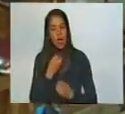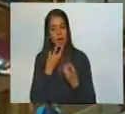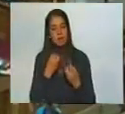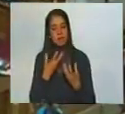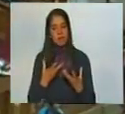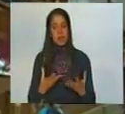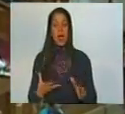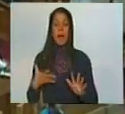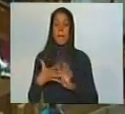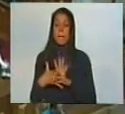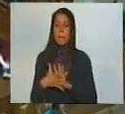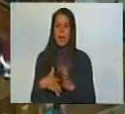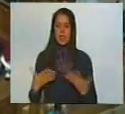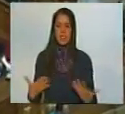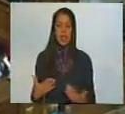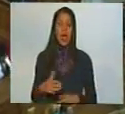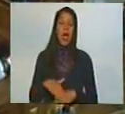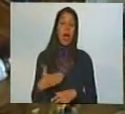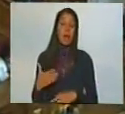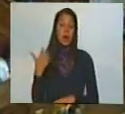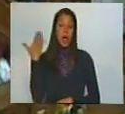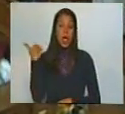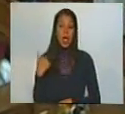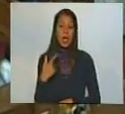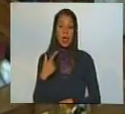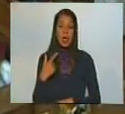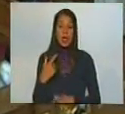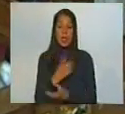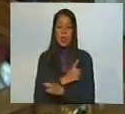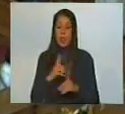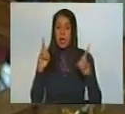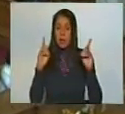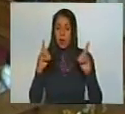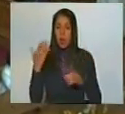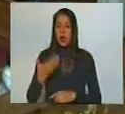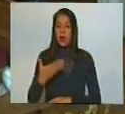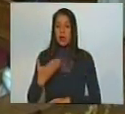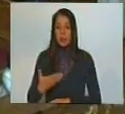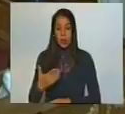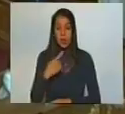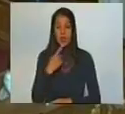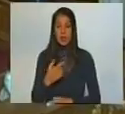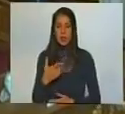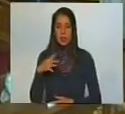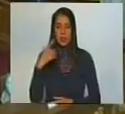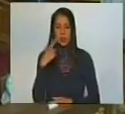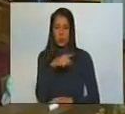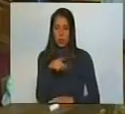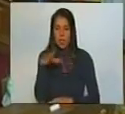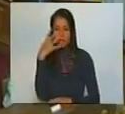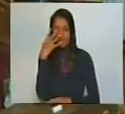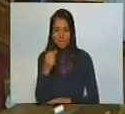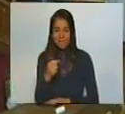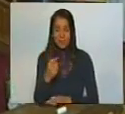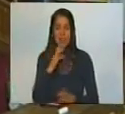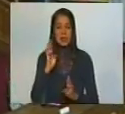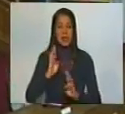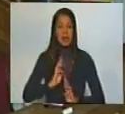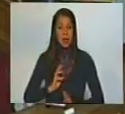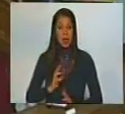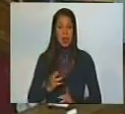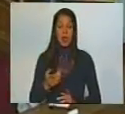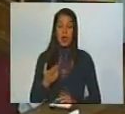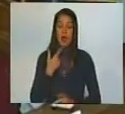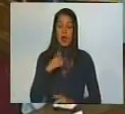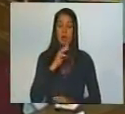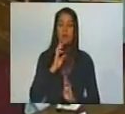estaba pasando? ¿Por qué termina esto en la democracia puntofijista? Eso es importante saberlo, contestárnoslo, ¿no? Porque no ha sido contestado por